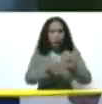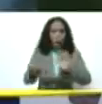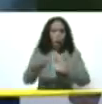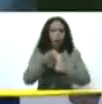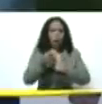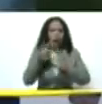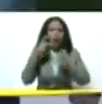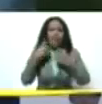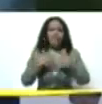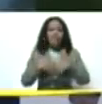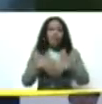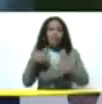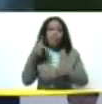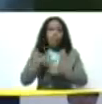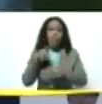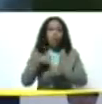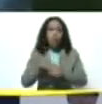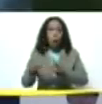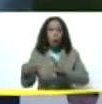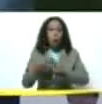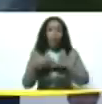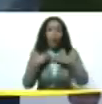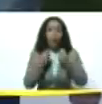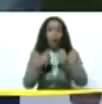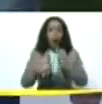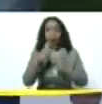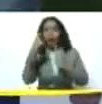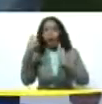petrolera y contra la economía en general,